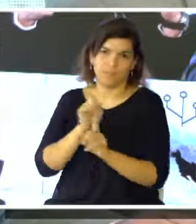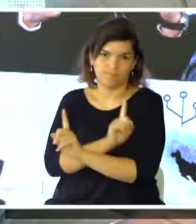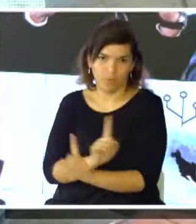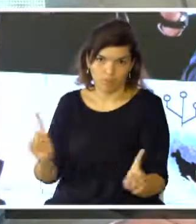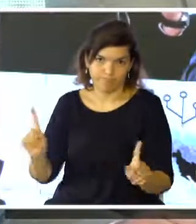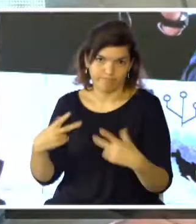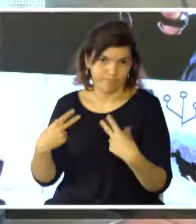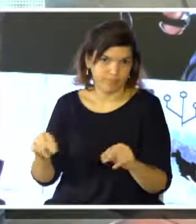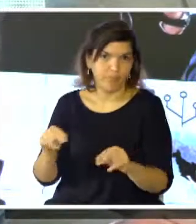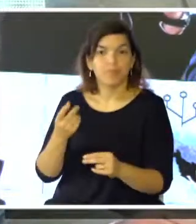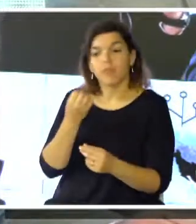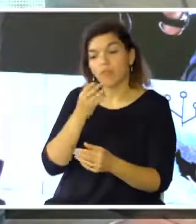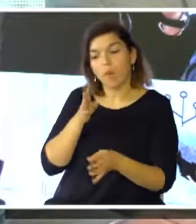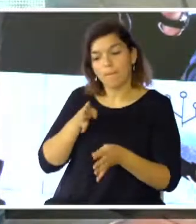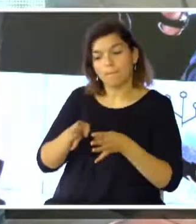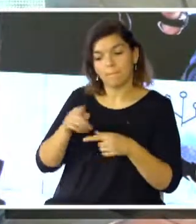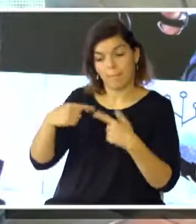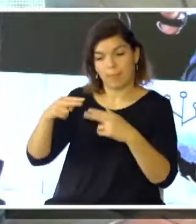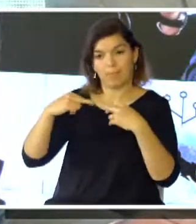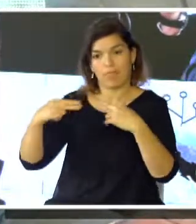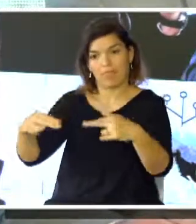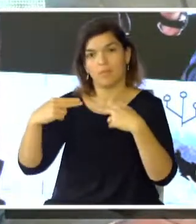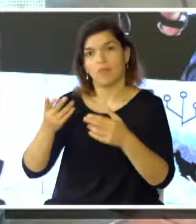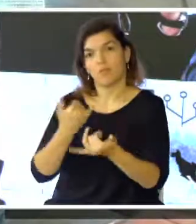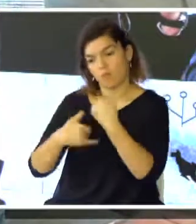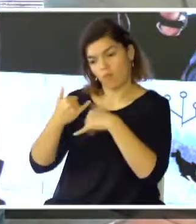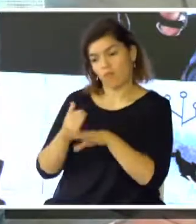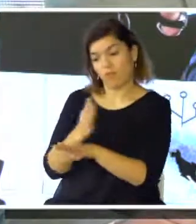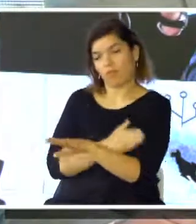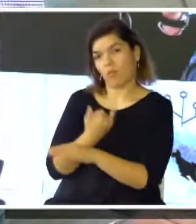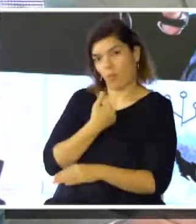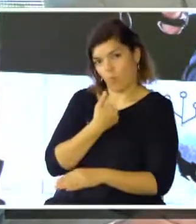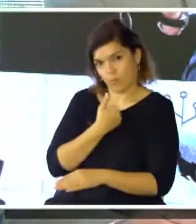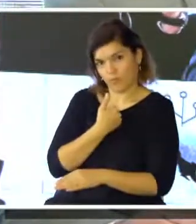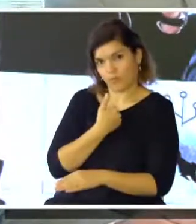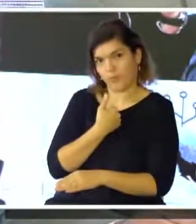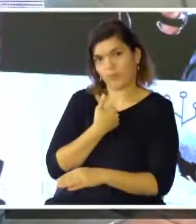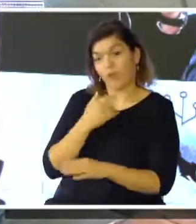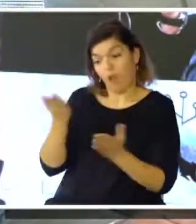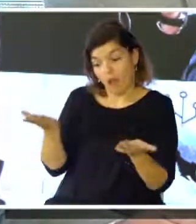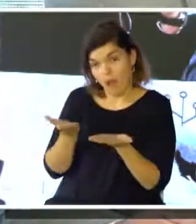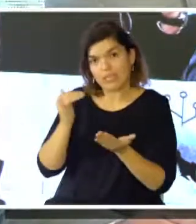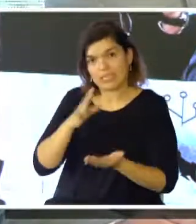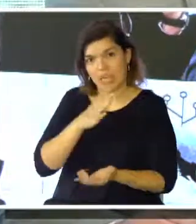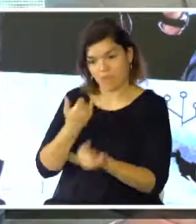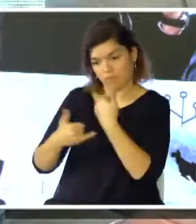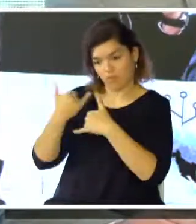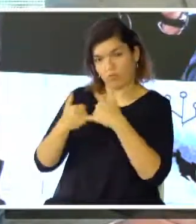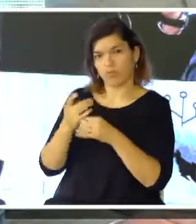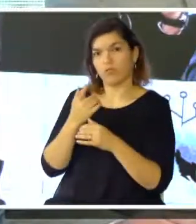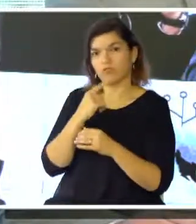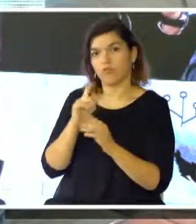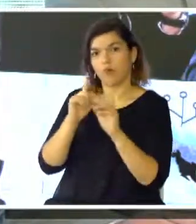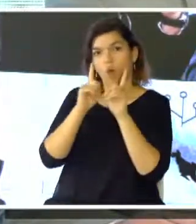y no sólo el mantenimiento sino tener los datos de lo que pasa hoy en día si tenemos los datos nosotros tenemos 11